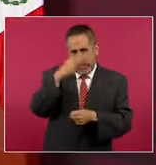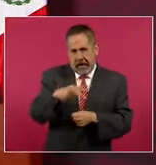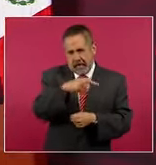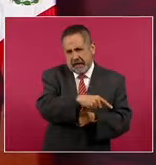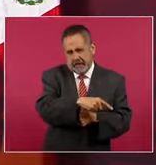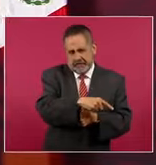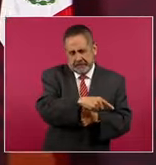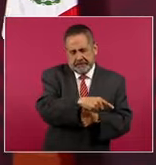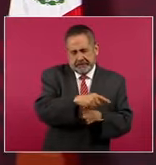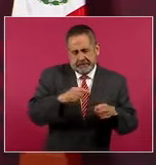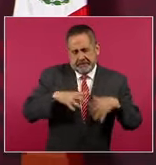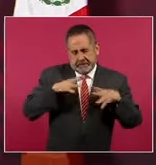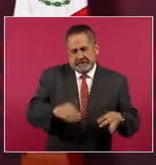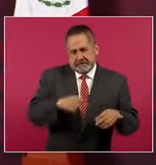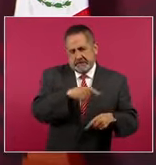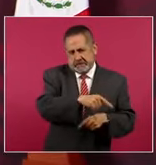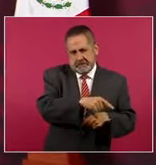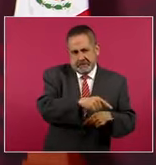del país.